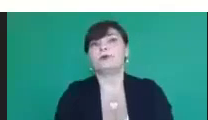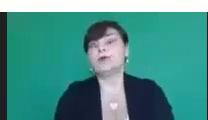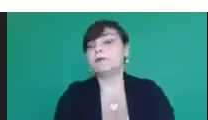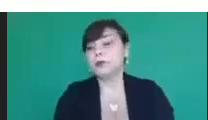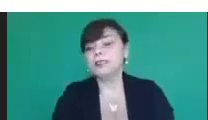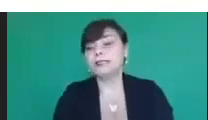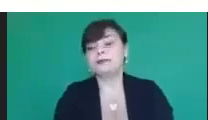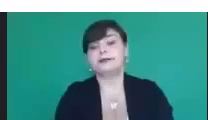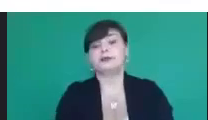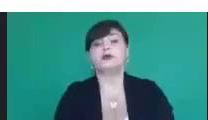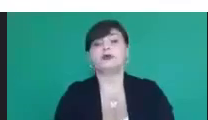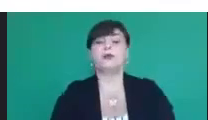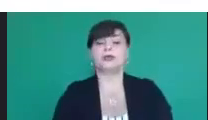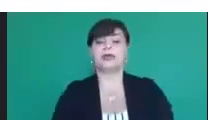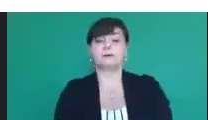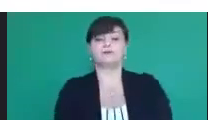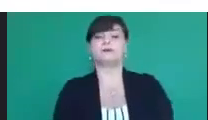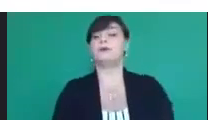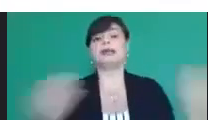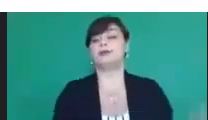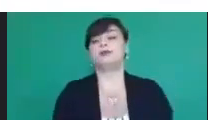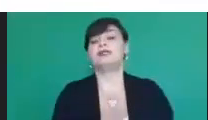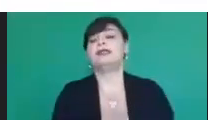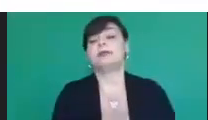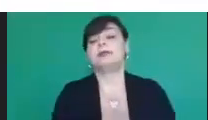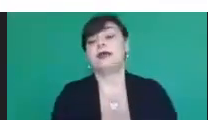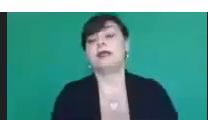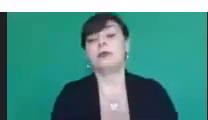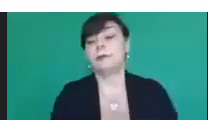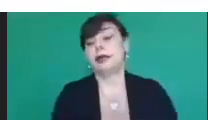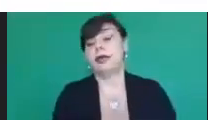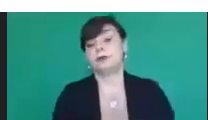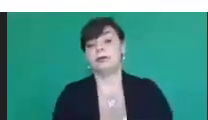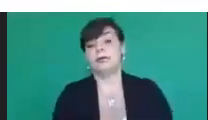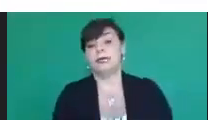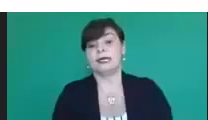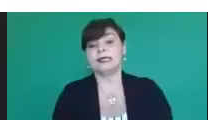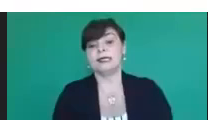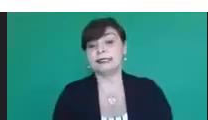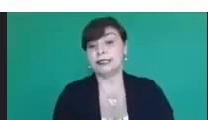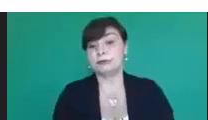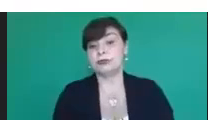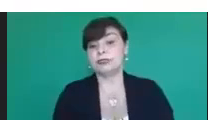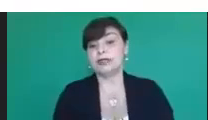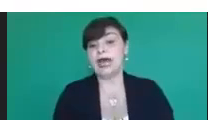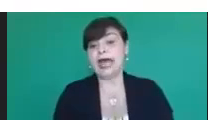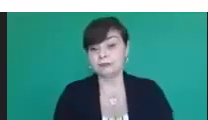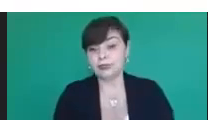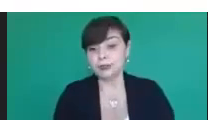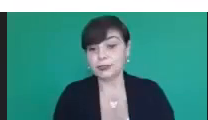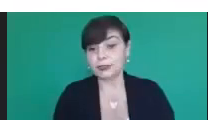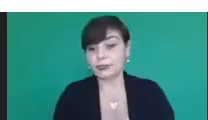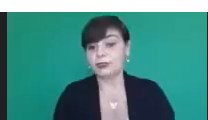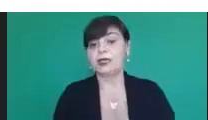muy satisfactorio. ¿Por qué? Porque la industria alimentaria no ha parado. Necesitamos